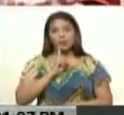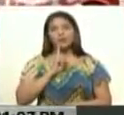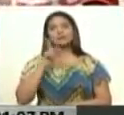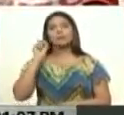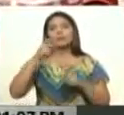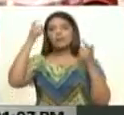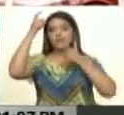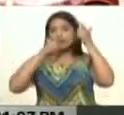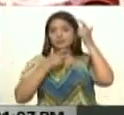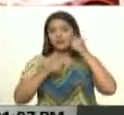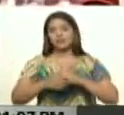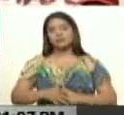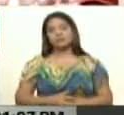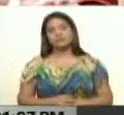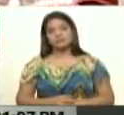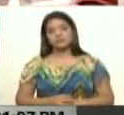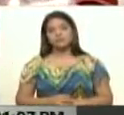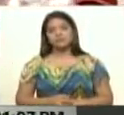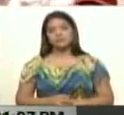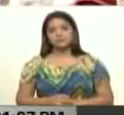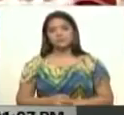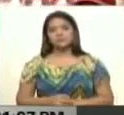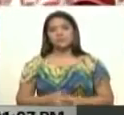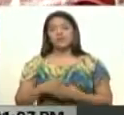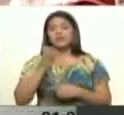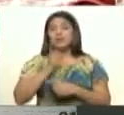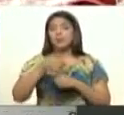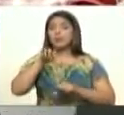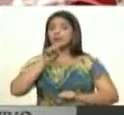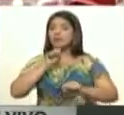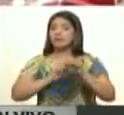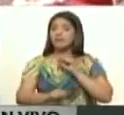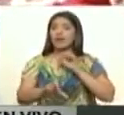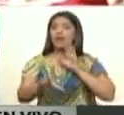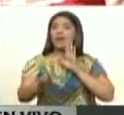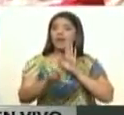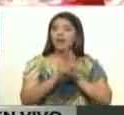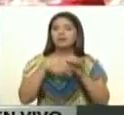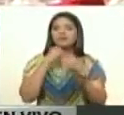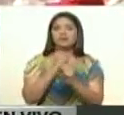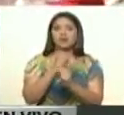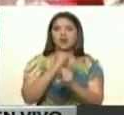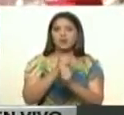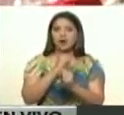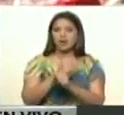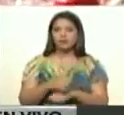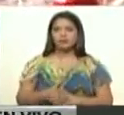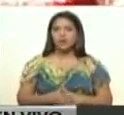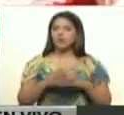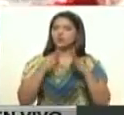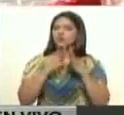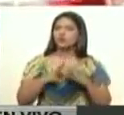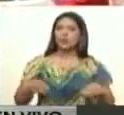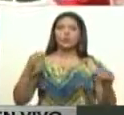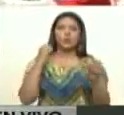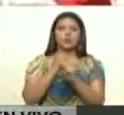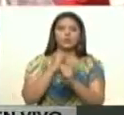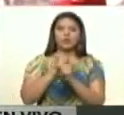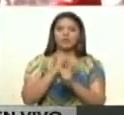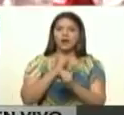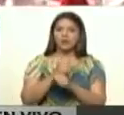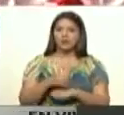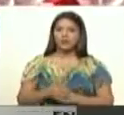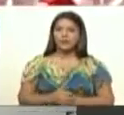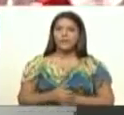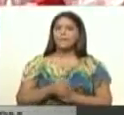Hugo Chávez Frías. Defenderemos nuestra ley orgánica del trabajo, trabajadores y trabajadoras, como